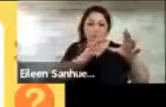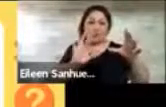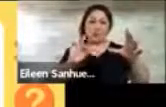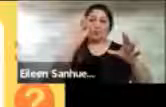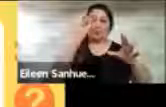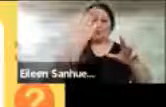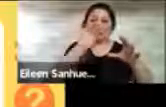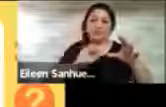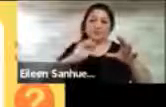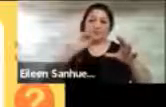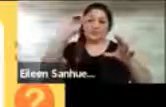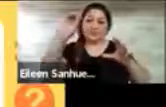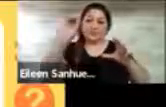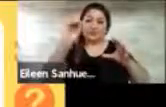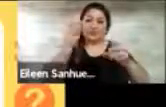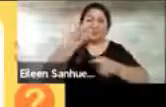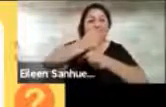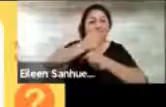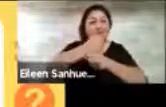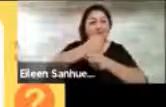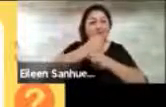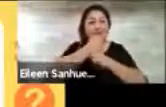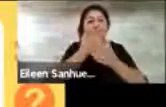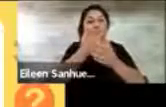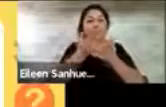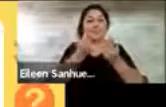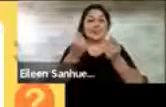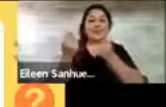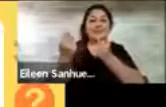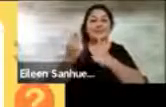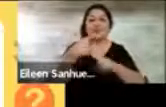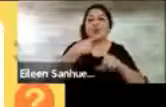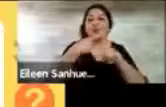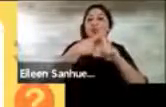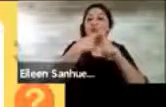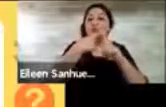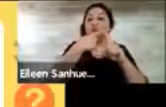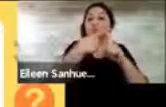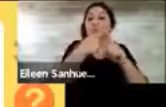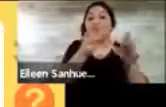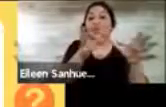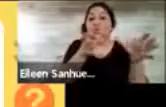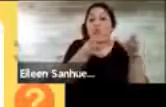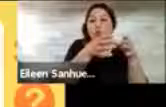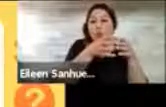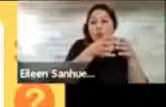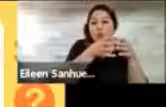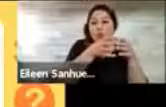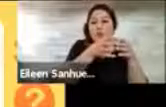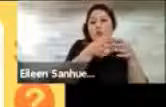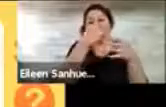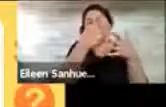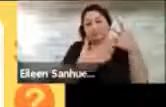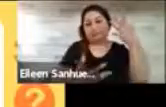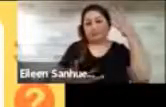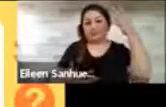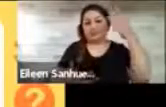ir como trabajando cosas ya parecidas a la suma, los conjuntos, etcétera, etcétera,